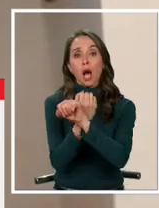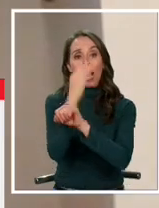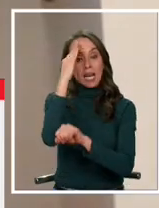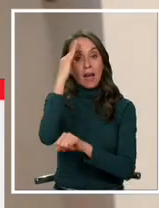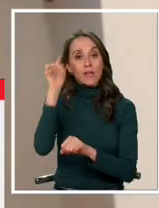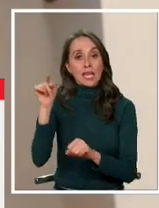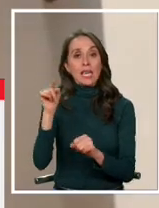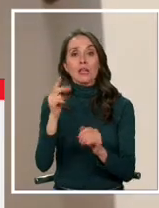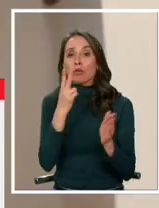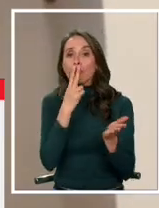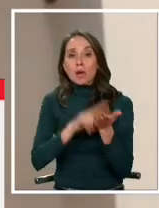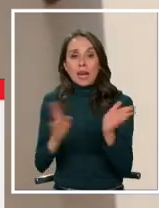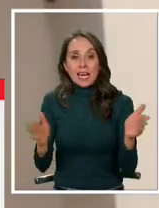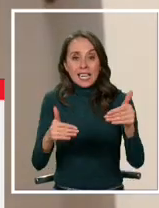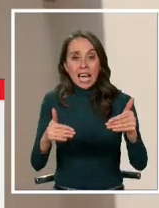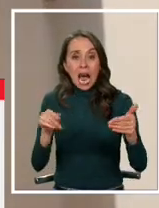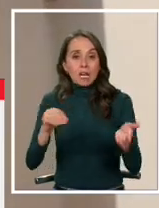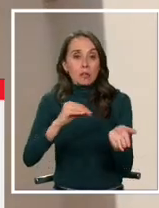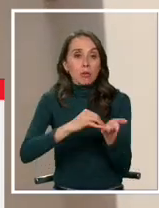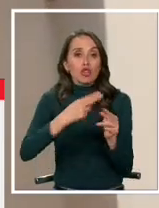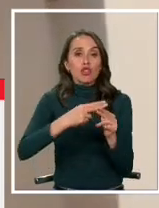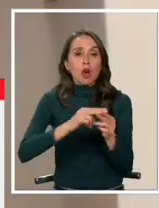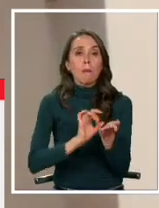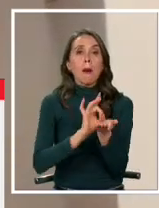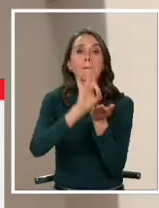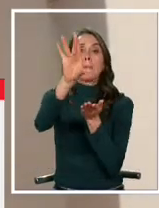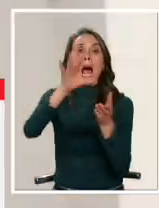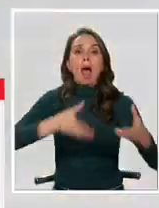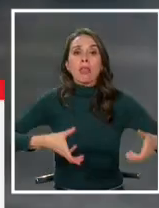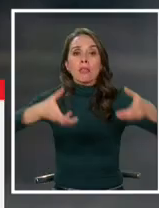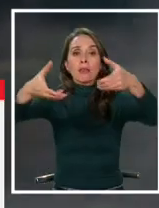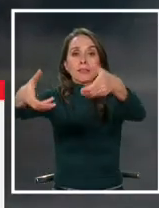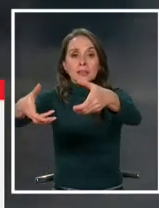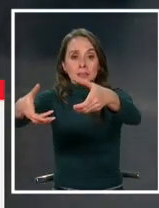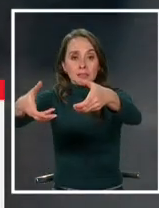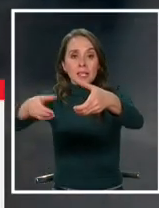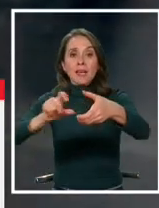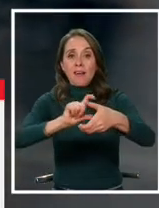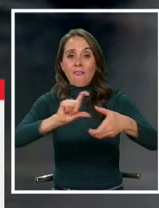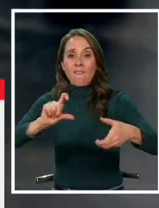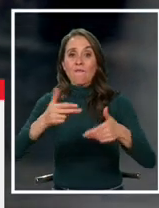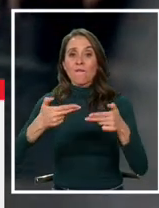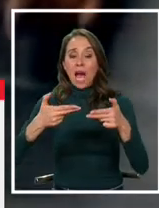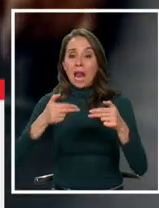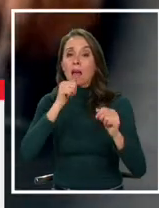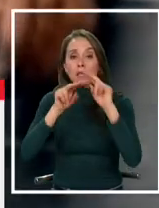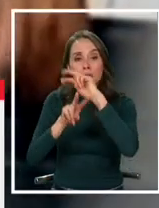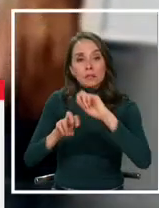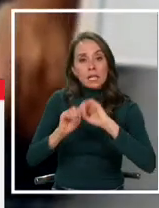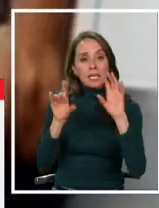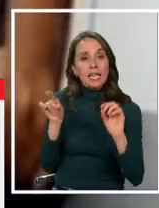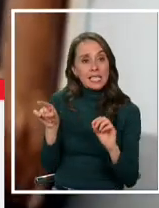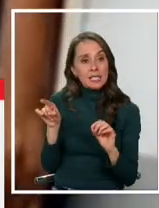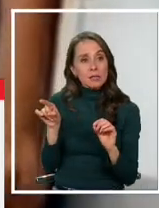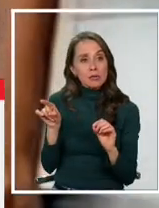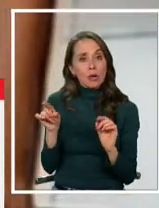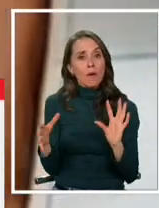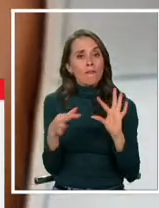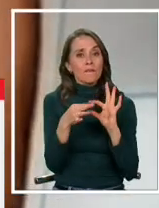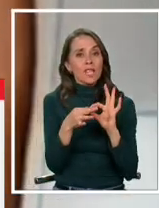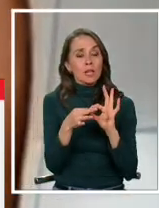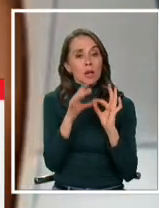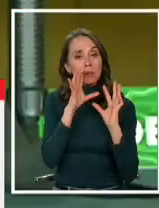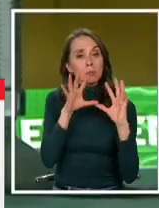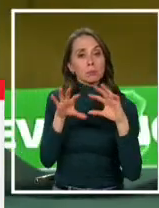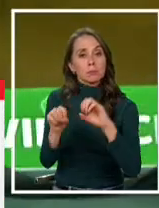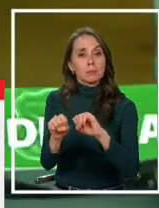los remitente y el destinatario de este tipo de elementos la investigación se centra en esclarecer si este hecho se vincula con la